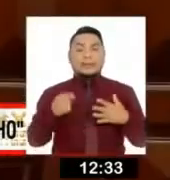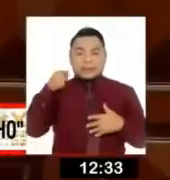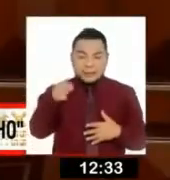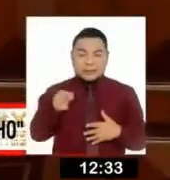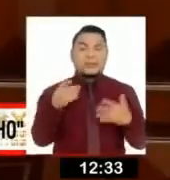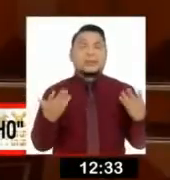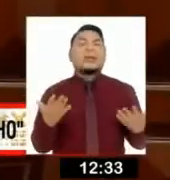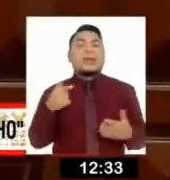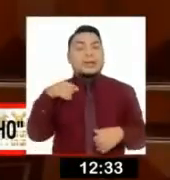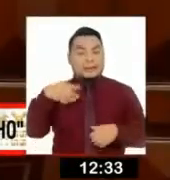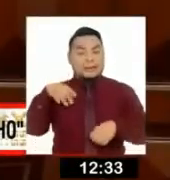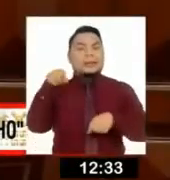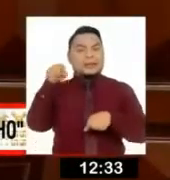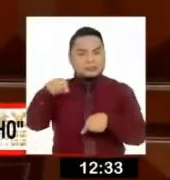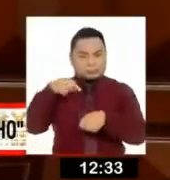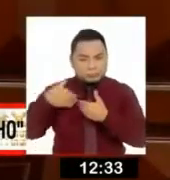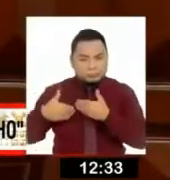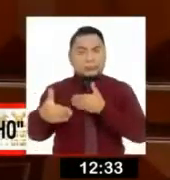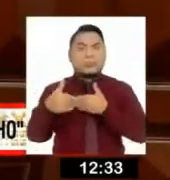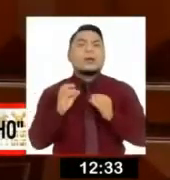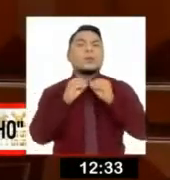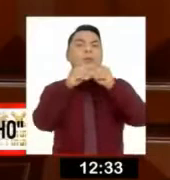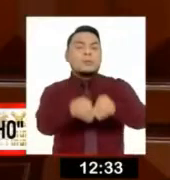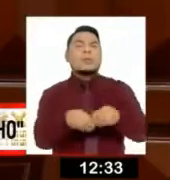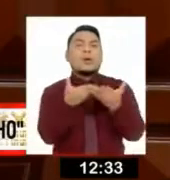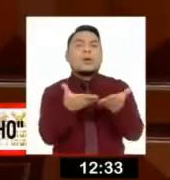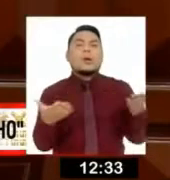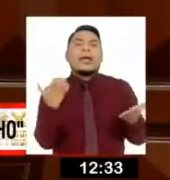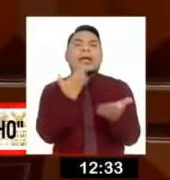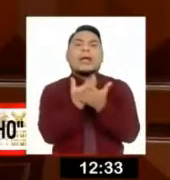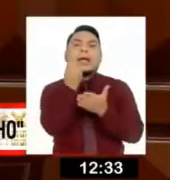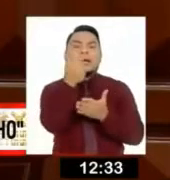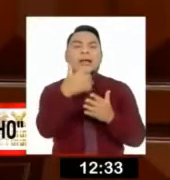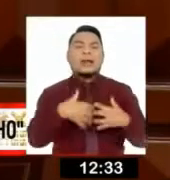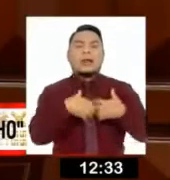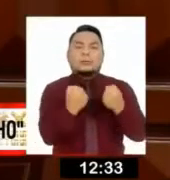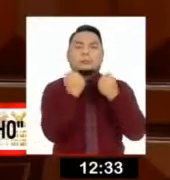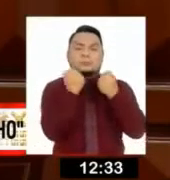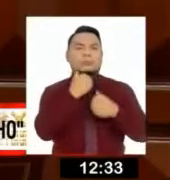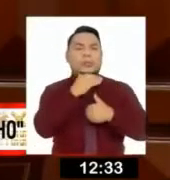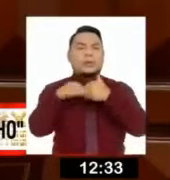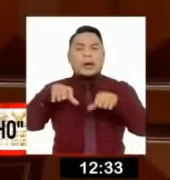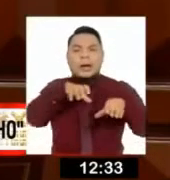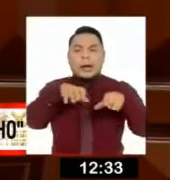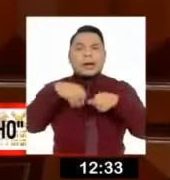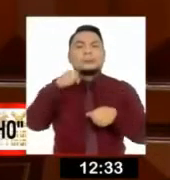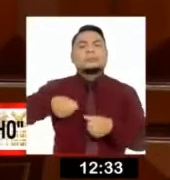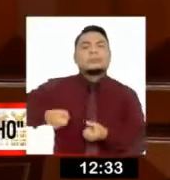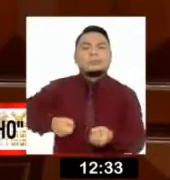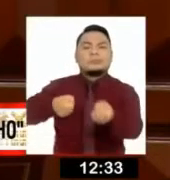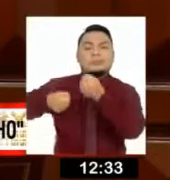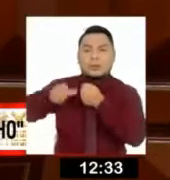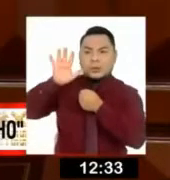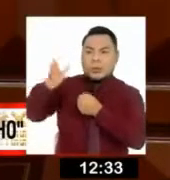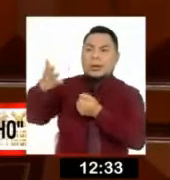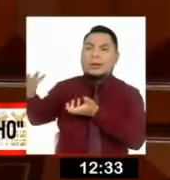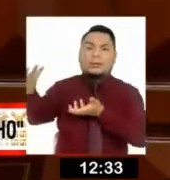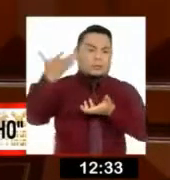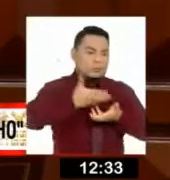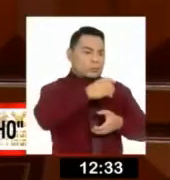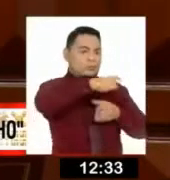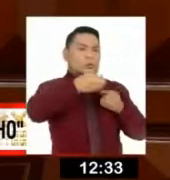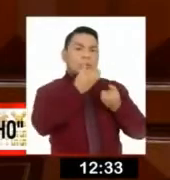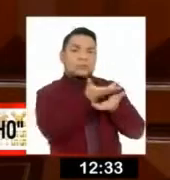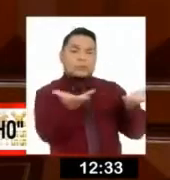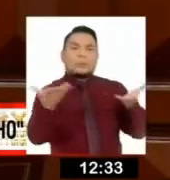que al mismo tiempo se insertarán recursos económicos para fortalecer y desarrollar la agricultura local.